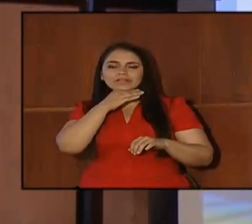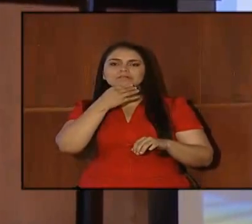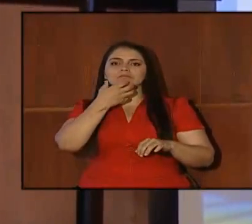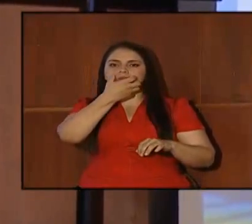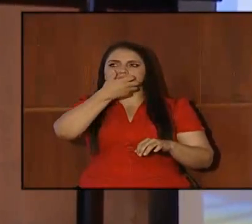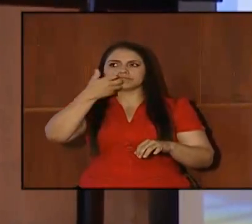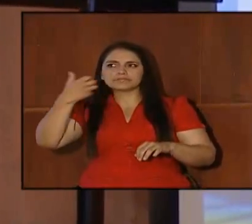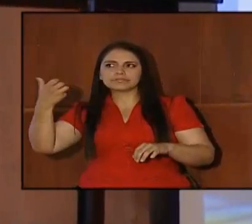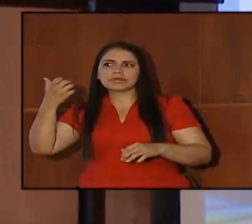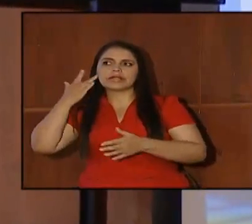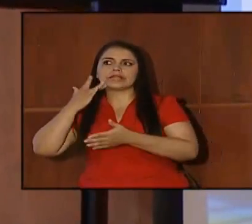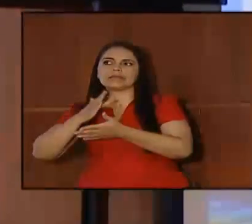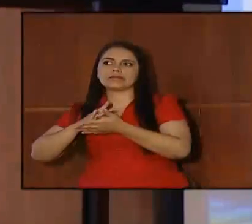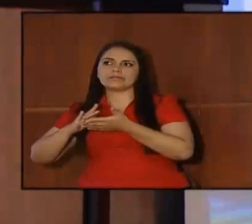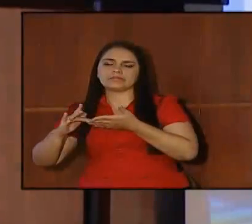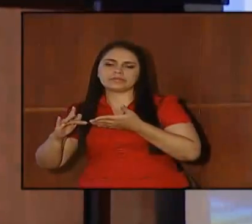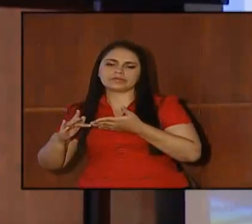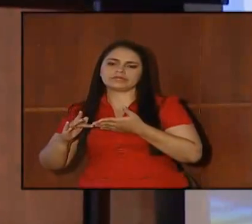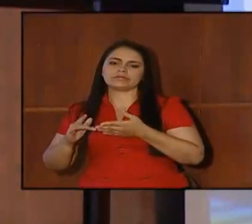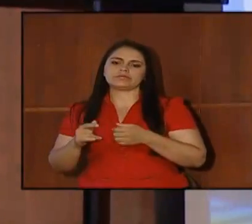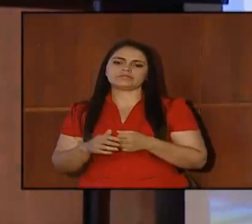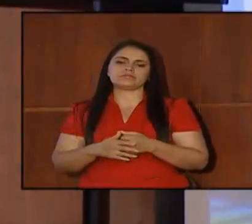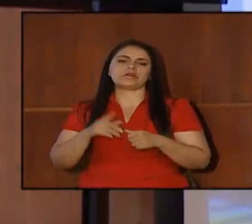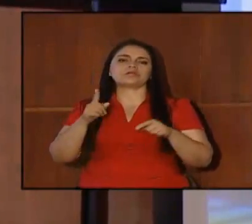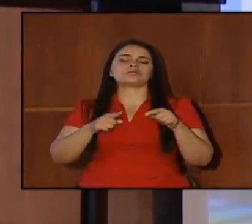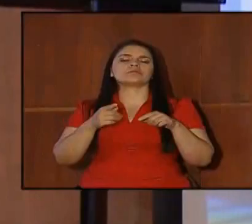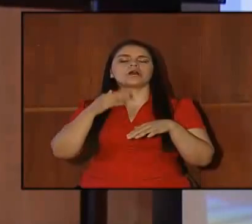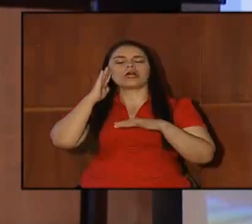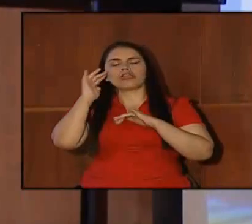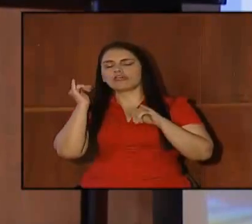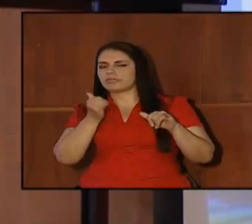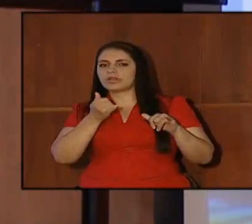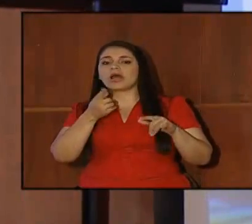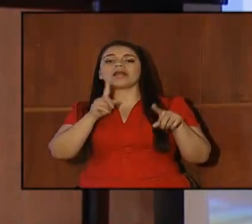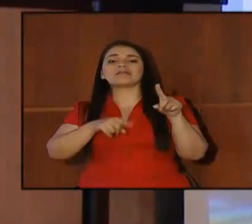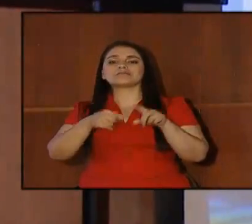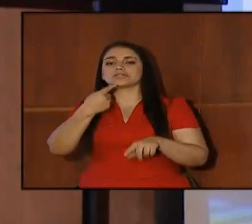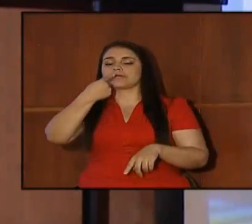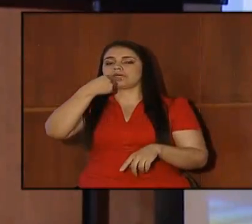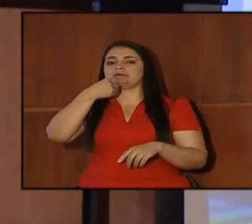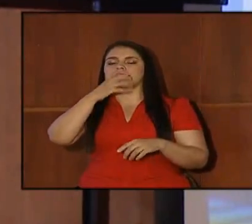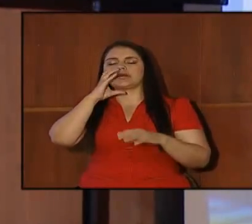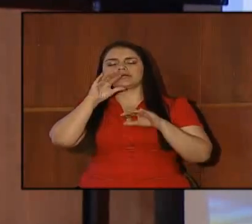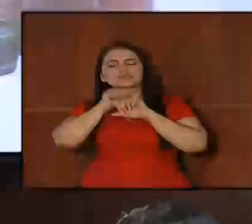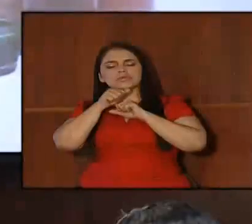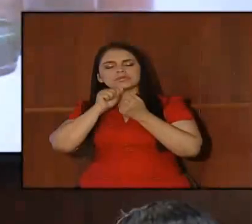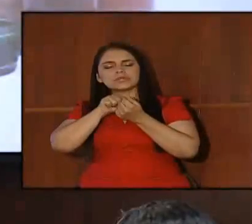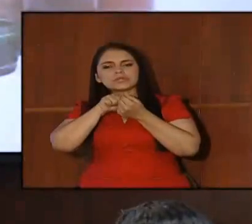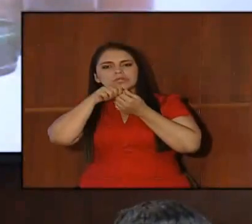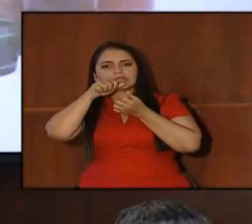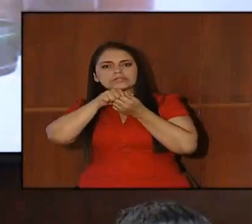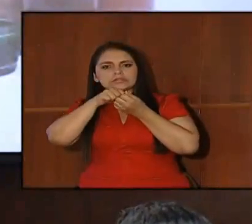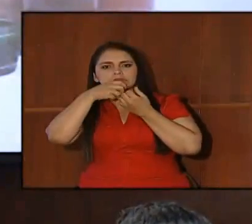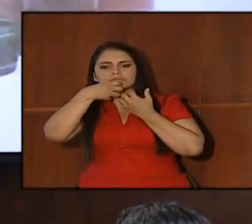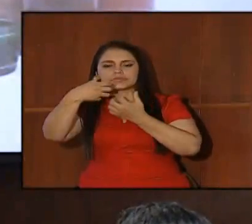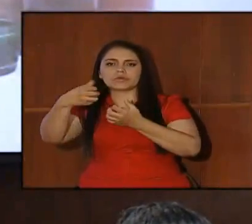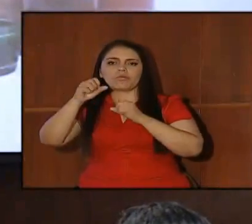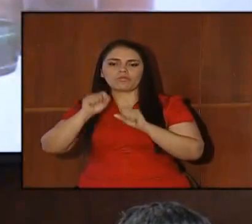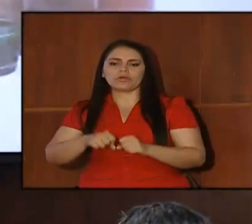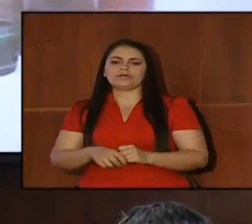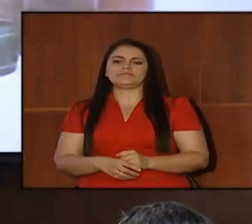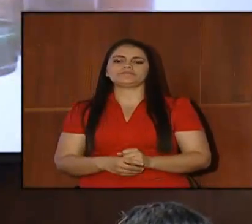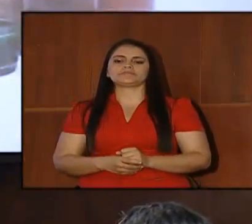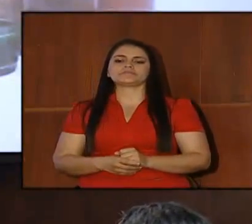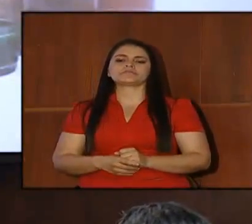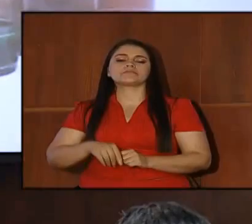su limpieza y antes de dormir, porque hay pacientes que se pueden tragar la dentadura mientras duermen. Bueno, dele al paciente